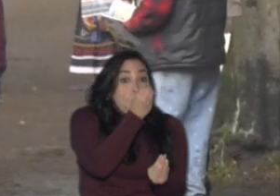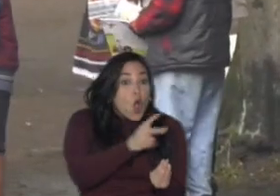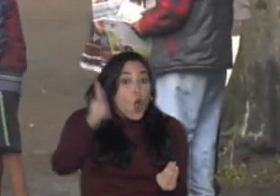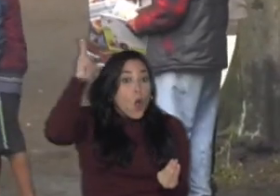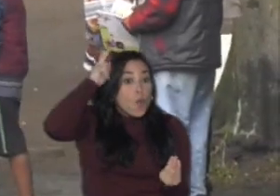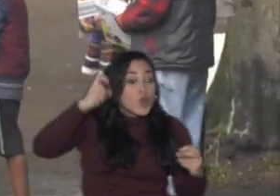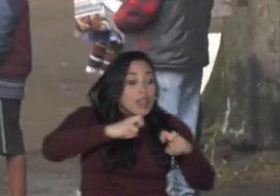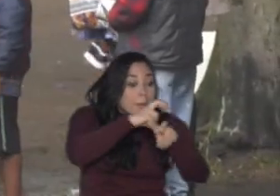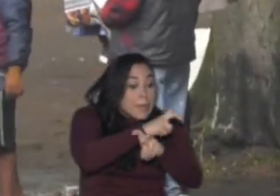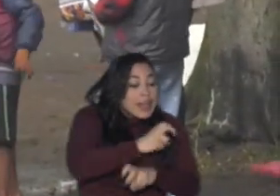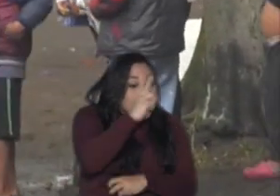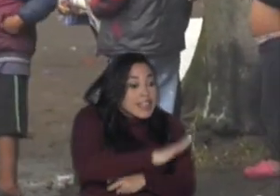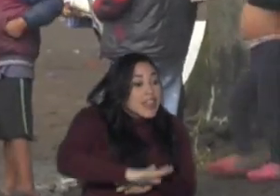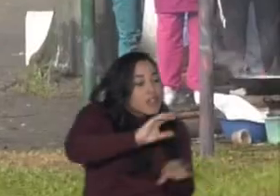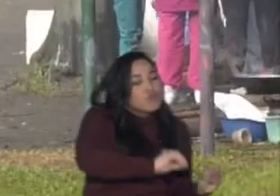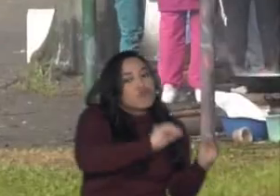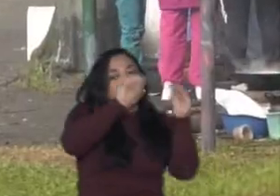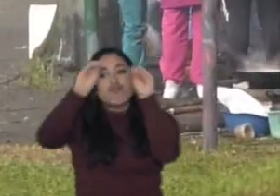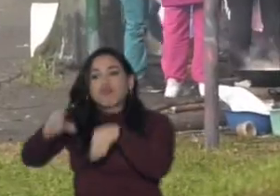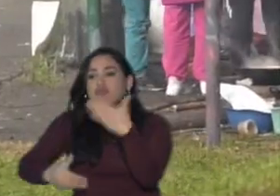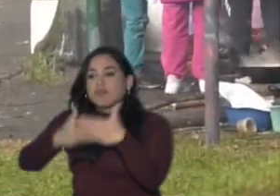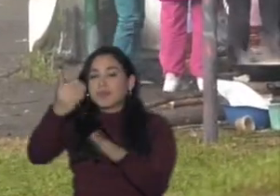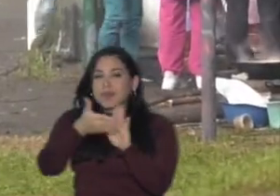del Parque Nacional. Ya volvemos.